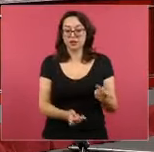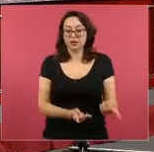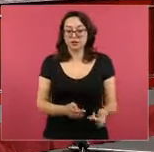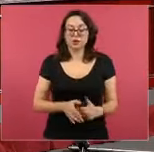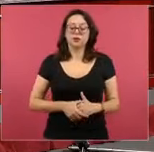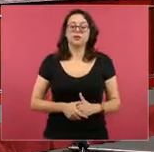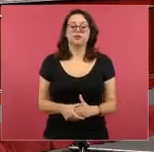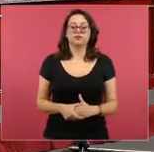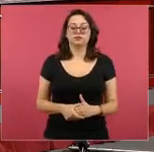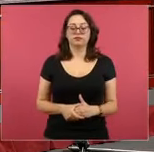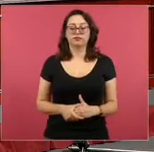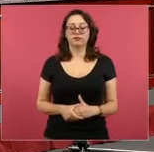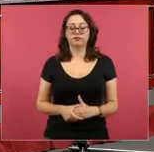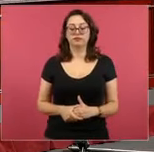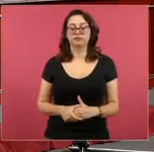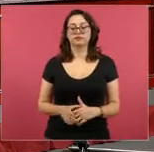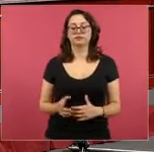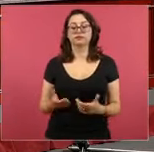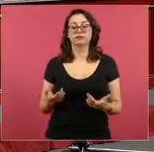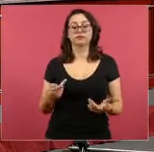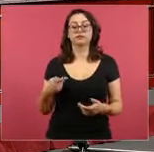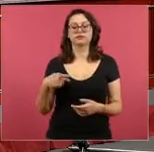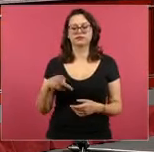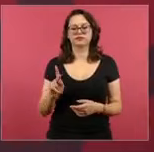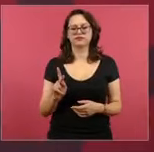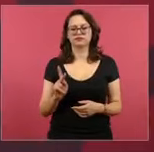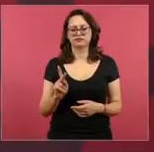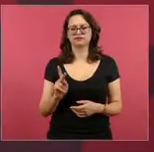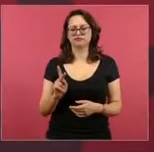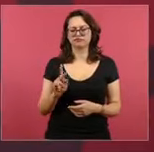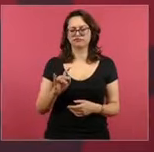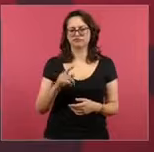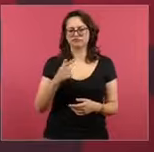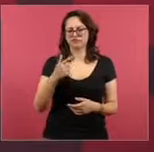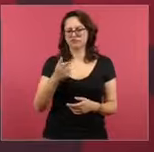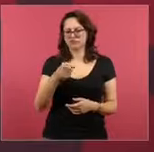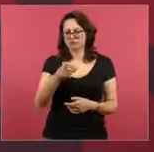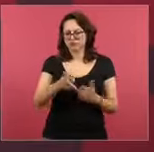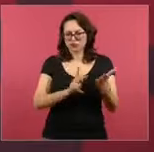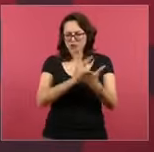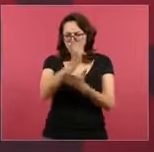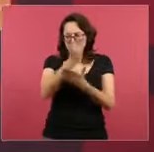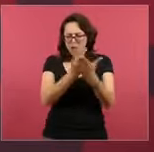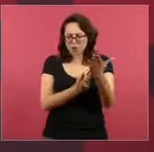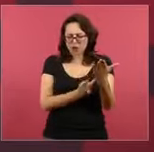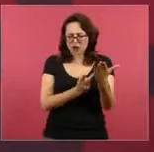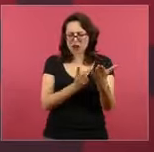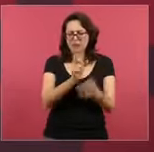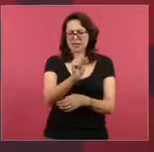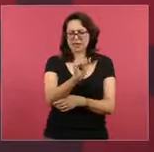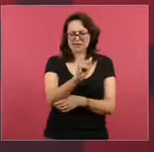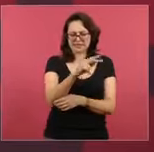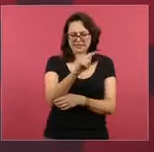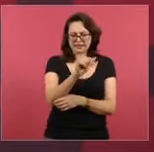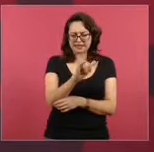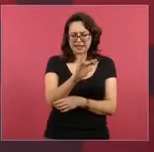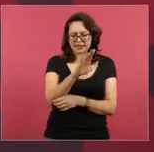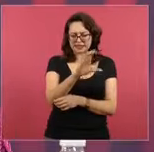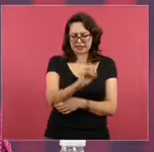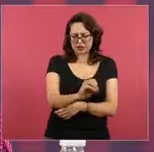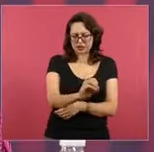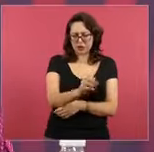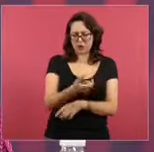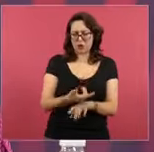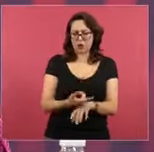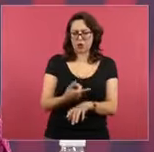estaba revisando justamente antes de venir para acá, cuáles son las adecuaciones. Y entre el programa sintético que estuvimos trabajando todo